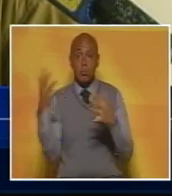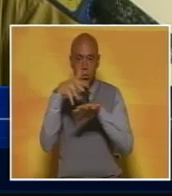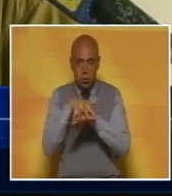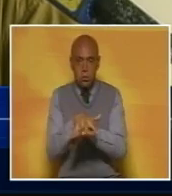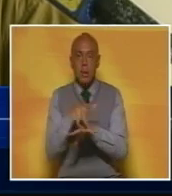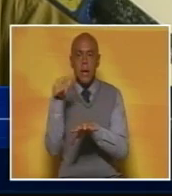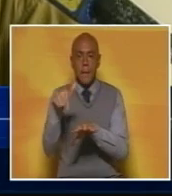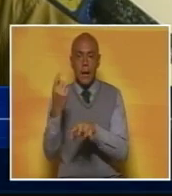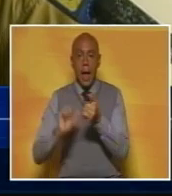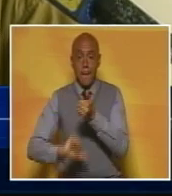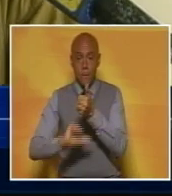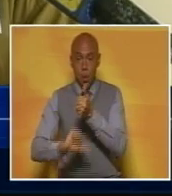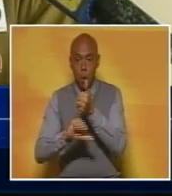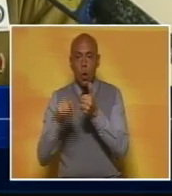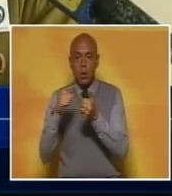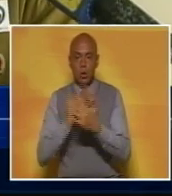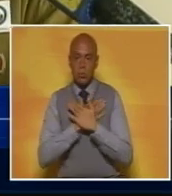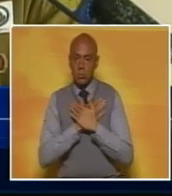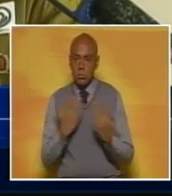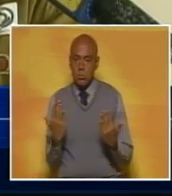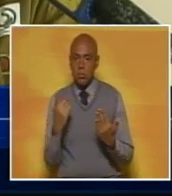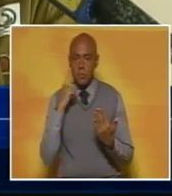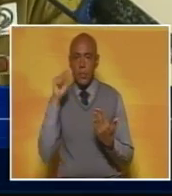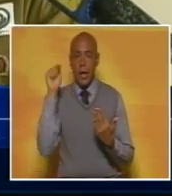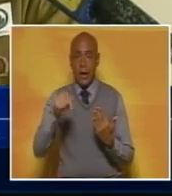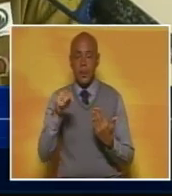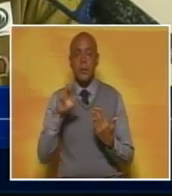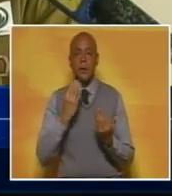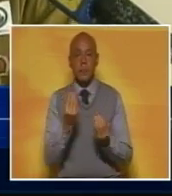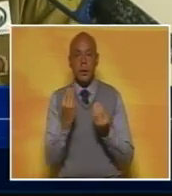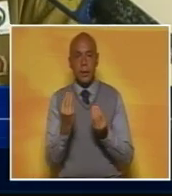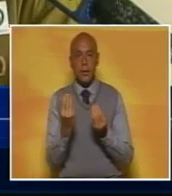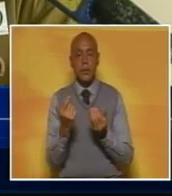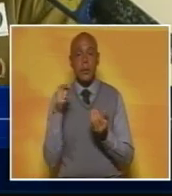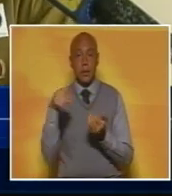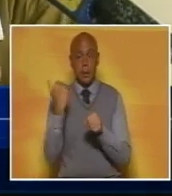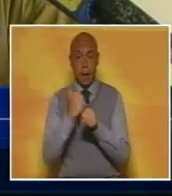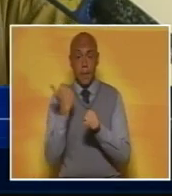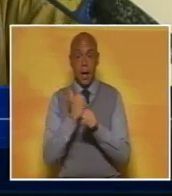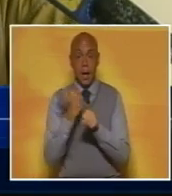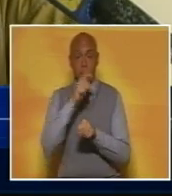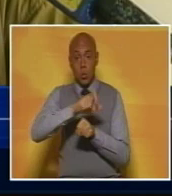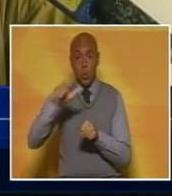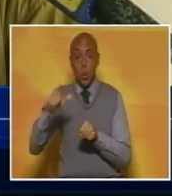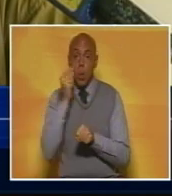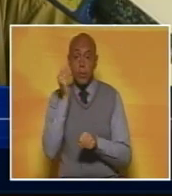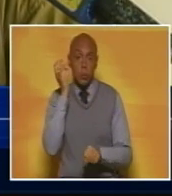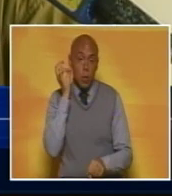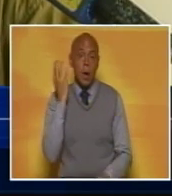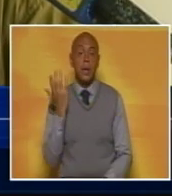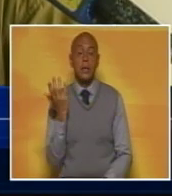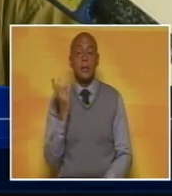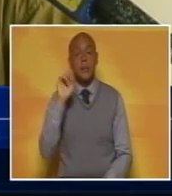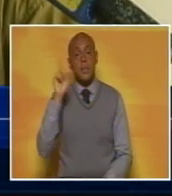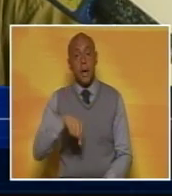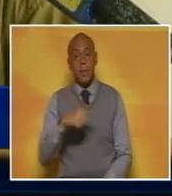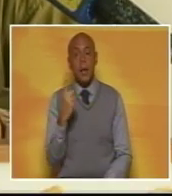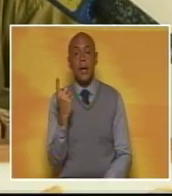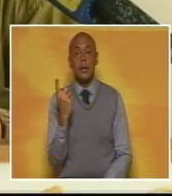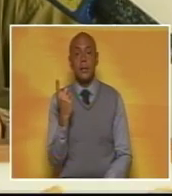incorporando a este apoyo y a esta solidaridad con la clase trabajadora. En este caso con